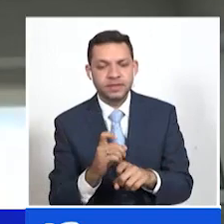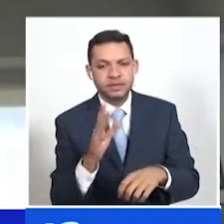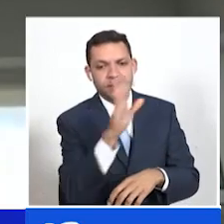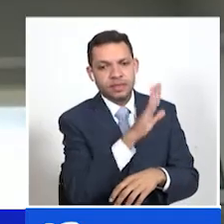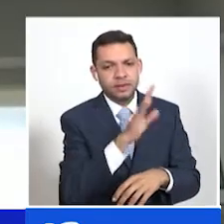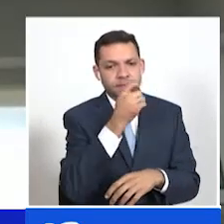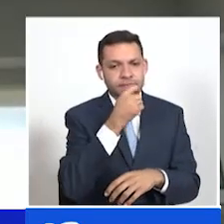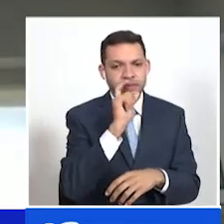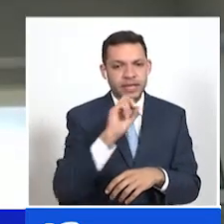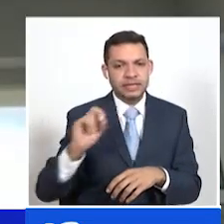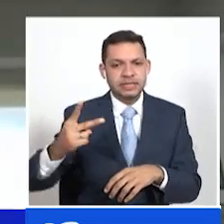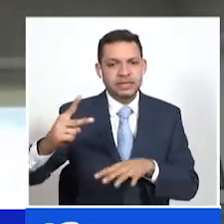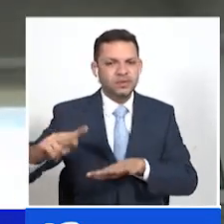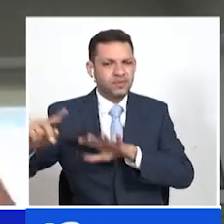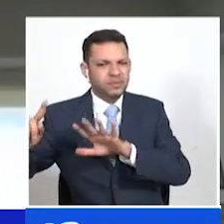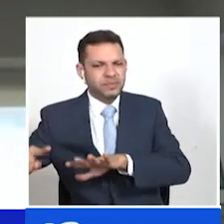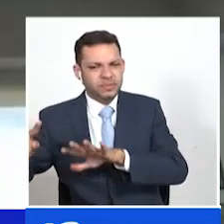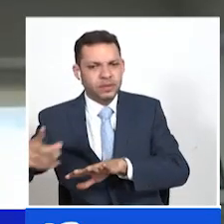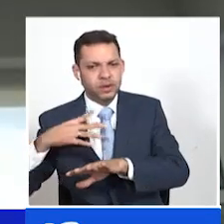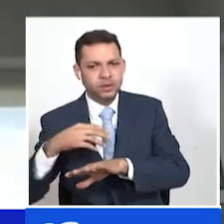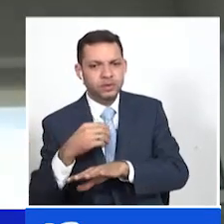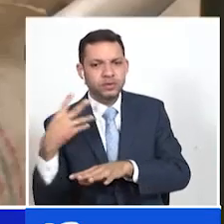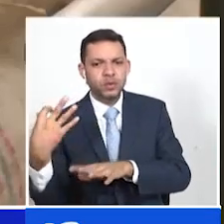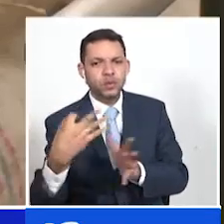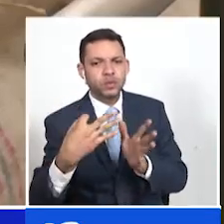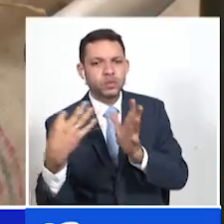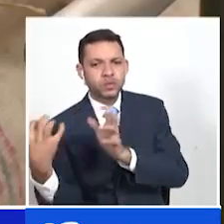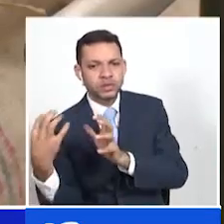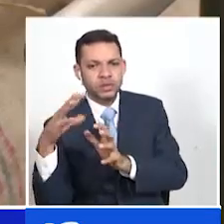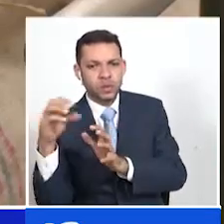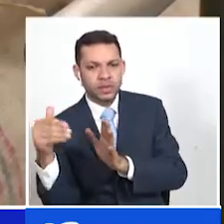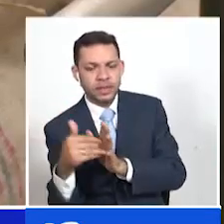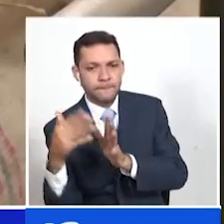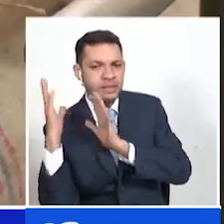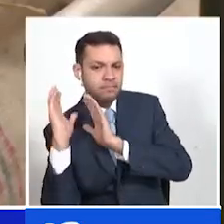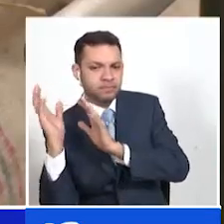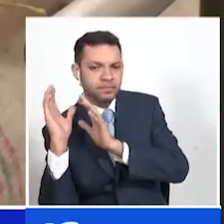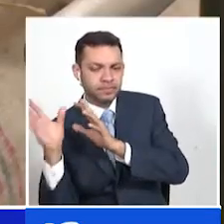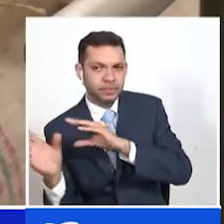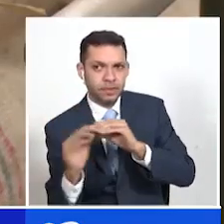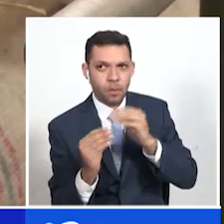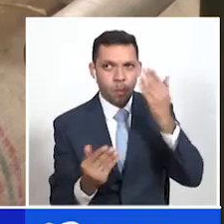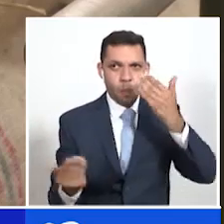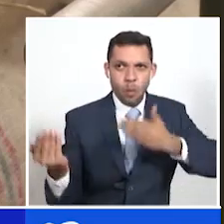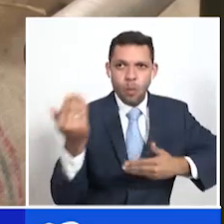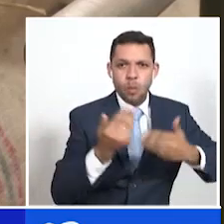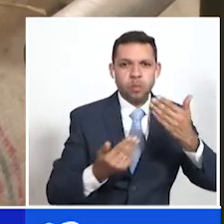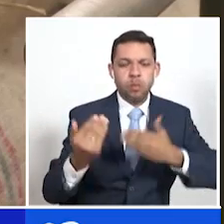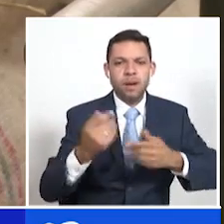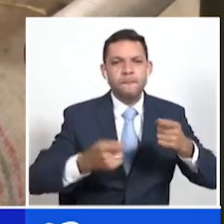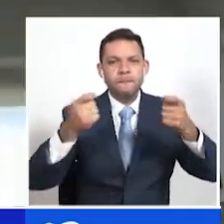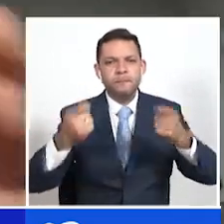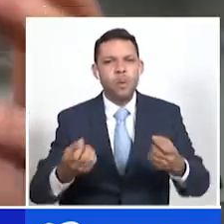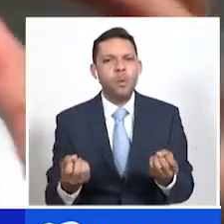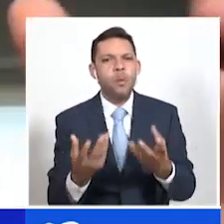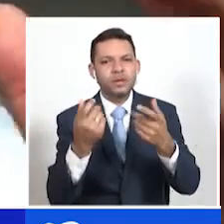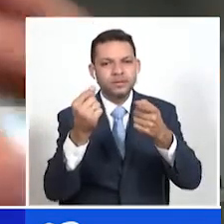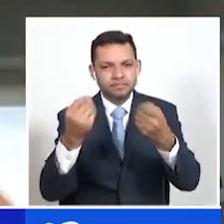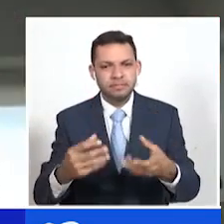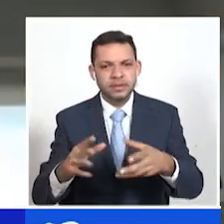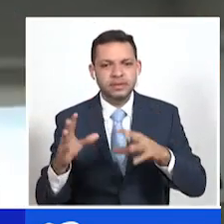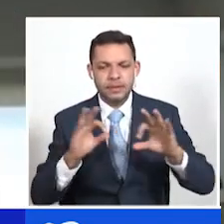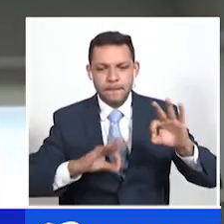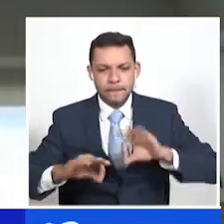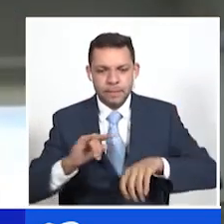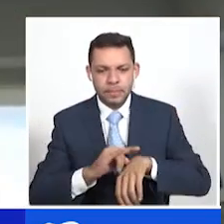segundo semestre recolecta cerca de 850 mil sacos. Ya se están haciendo las evaluaciones para calcular las pérdidas. Desde el Comité